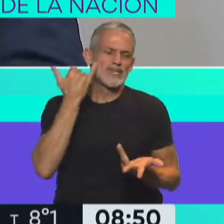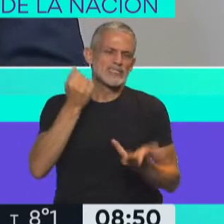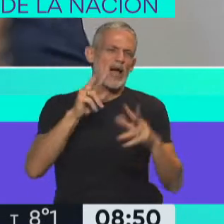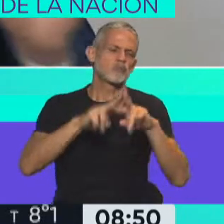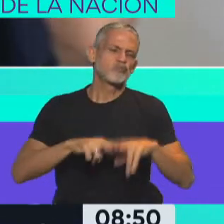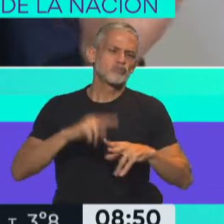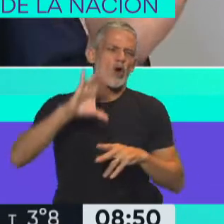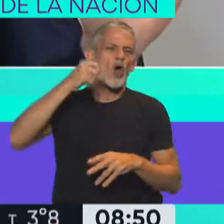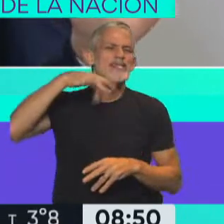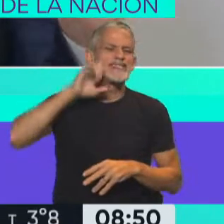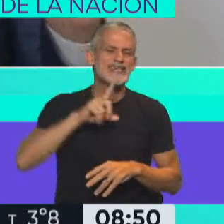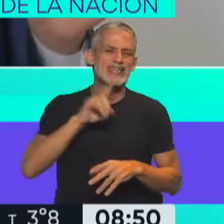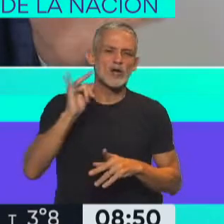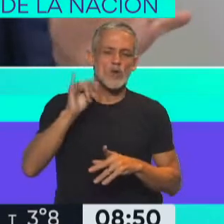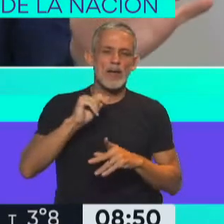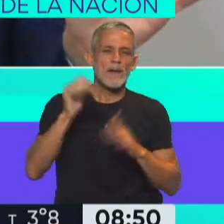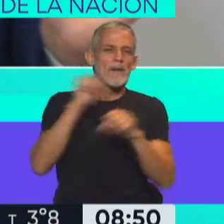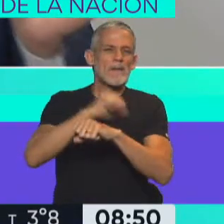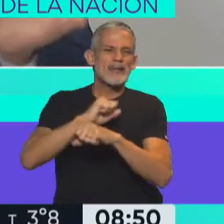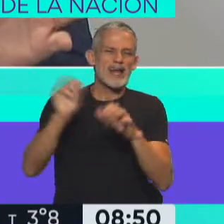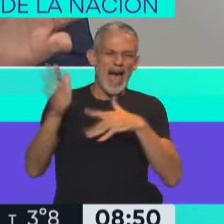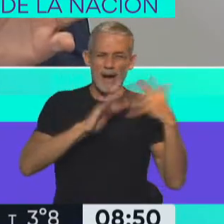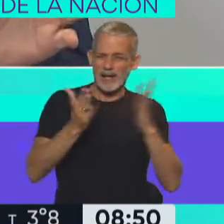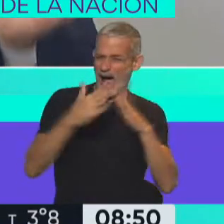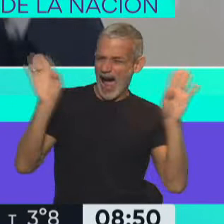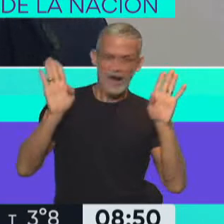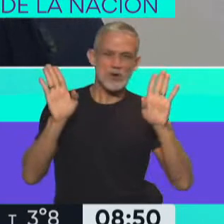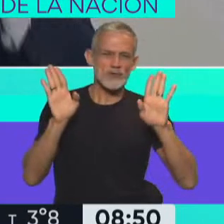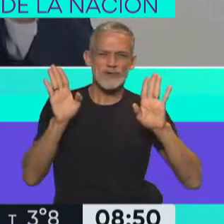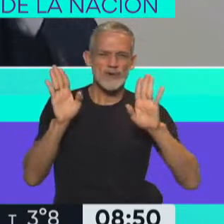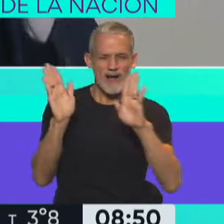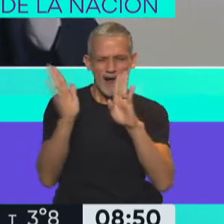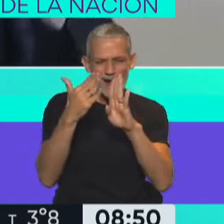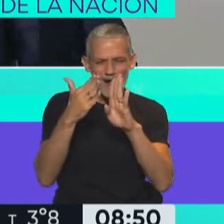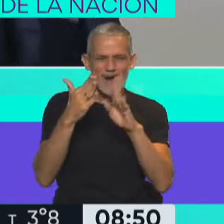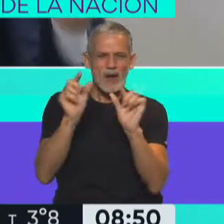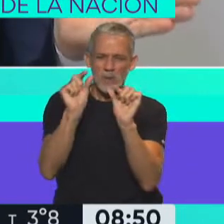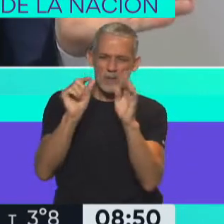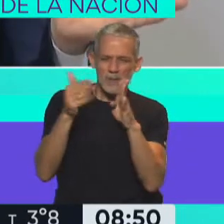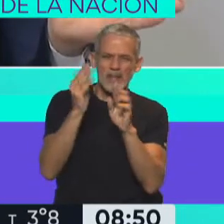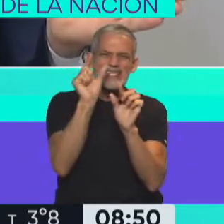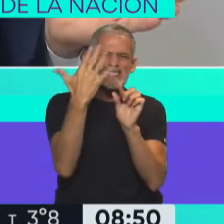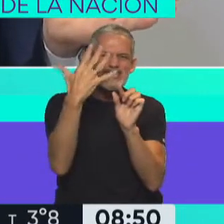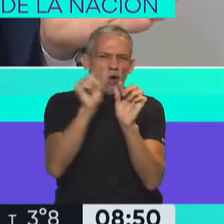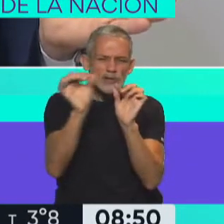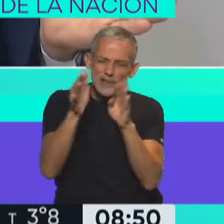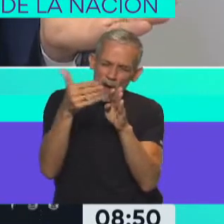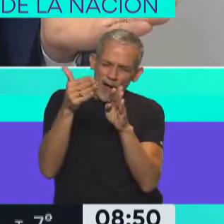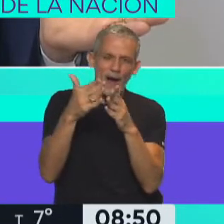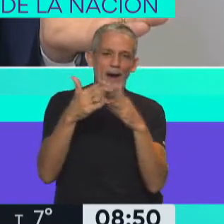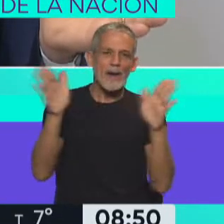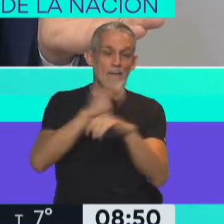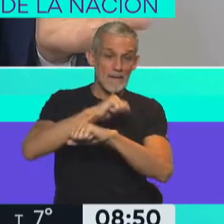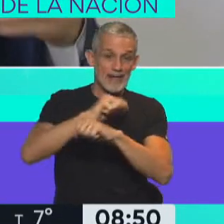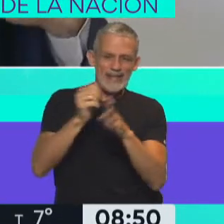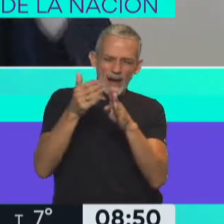del CONICET, no es que tenemos que tener la ventana abierta en su totalidad, logrando una apertura de 5 centímetros en todas las ventanas que